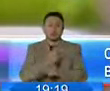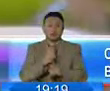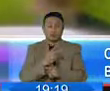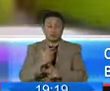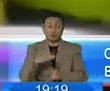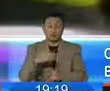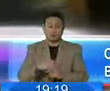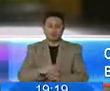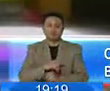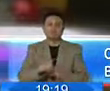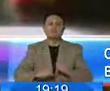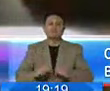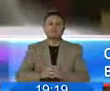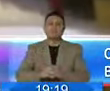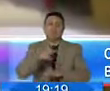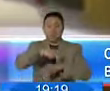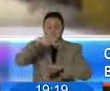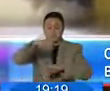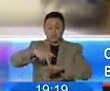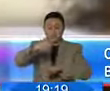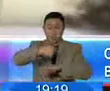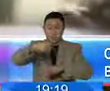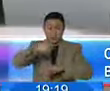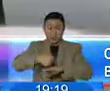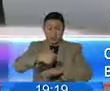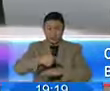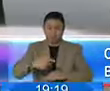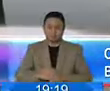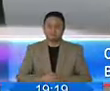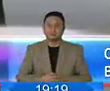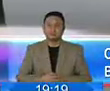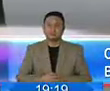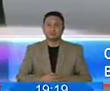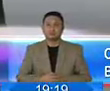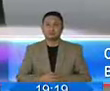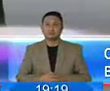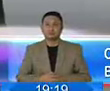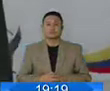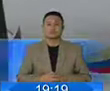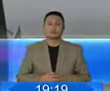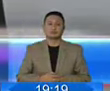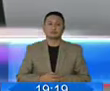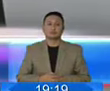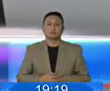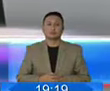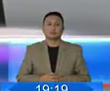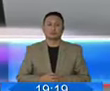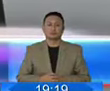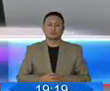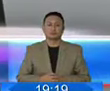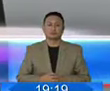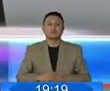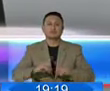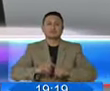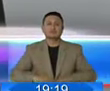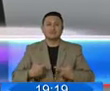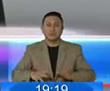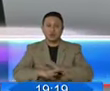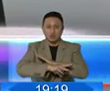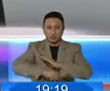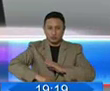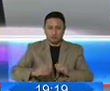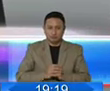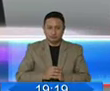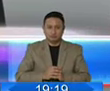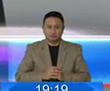delictiva que operaba en las provincias de Pichincha y Guayas. Habían logrado realizar varios asaltos y sobre